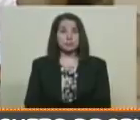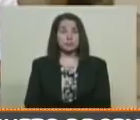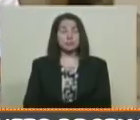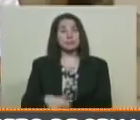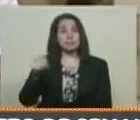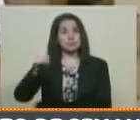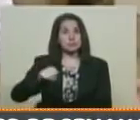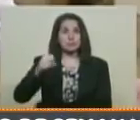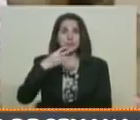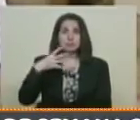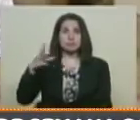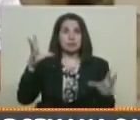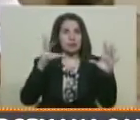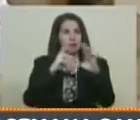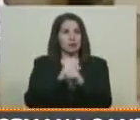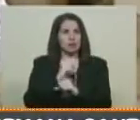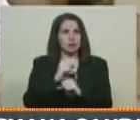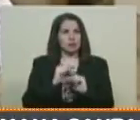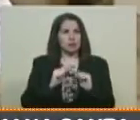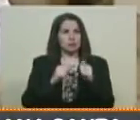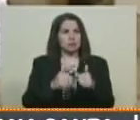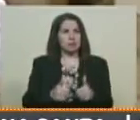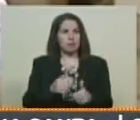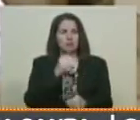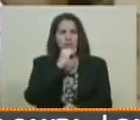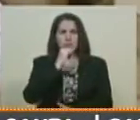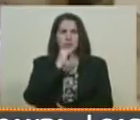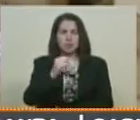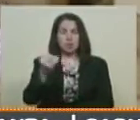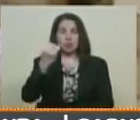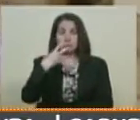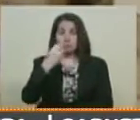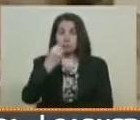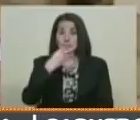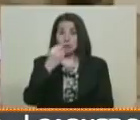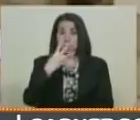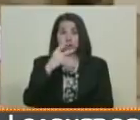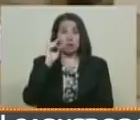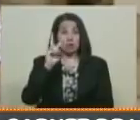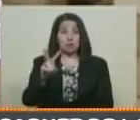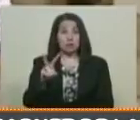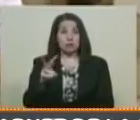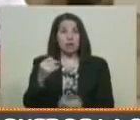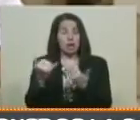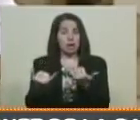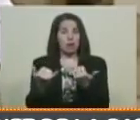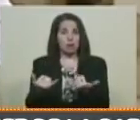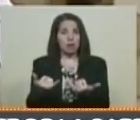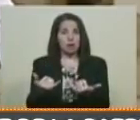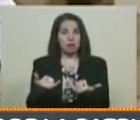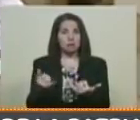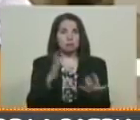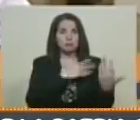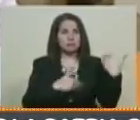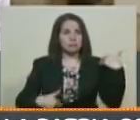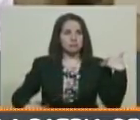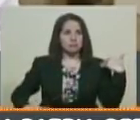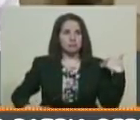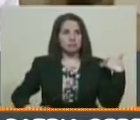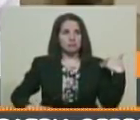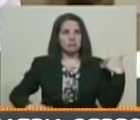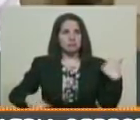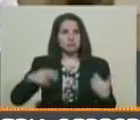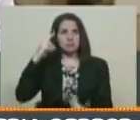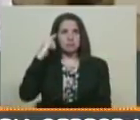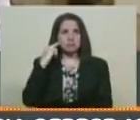Así es, muy buenas noches. Nosotros iniciamos esta transmisión desde el Palacio de Miraflores. En este preciso momento, el presidente de la República Bolivariana